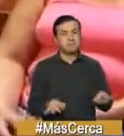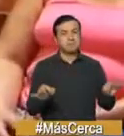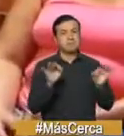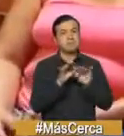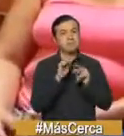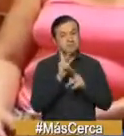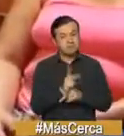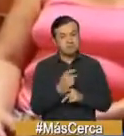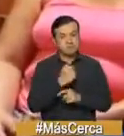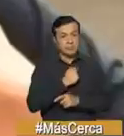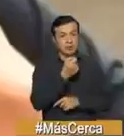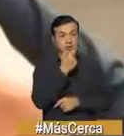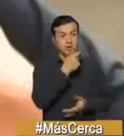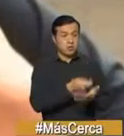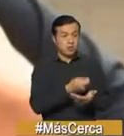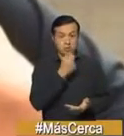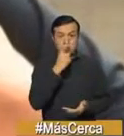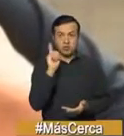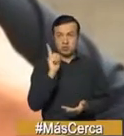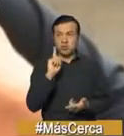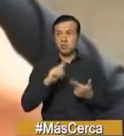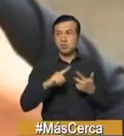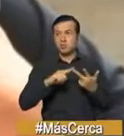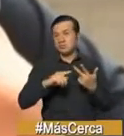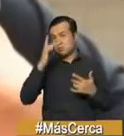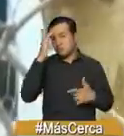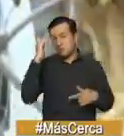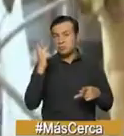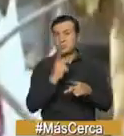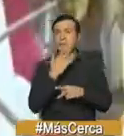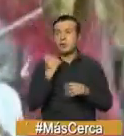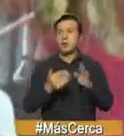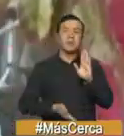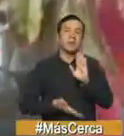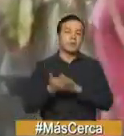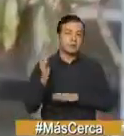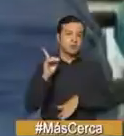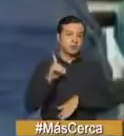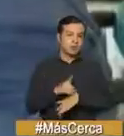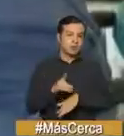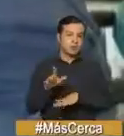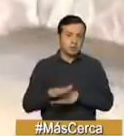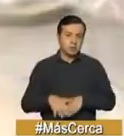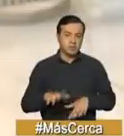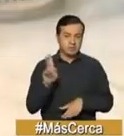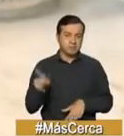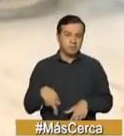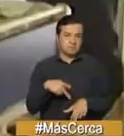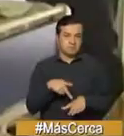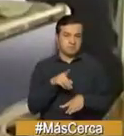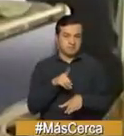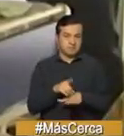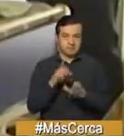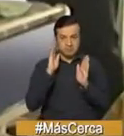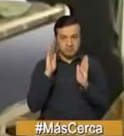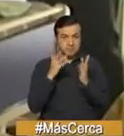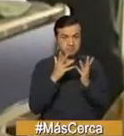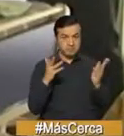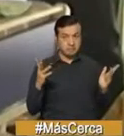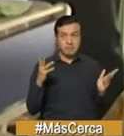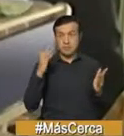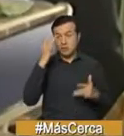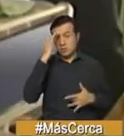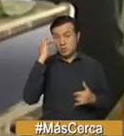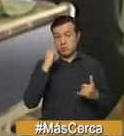la automedicación y si presenta algún síntoma acuda de inmediato a donde un especialista médico al ser un